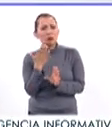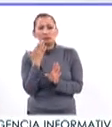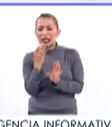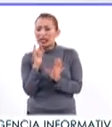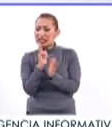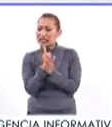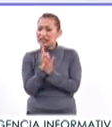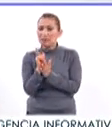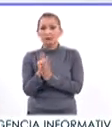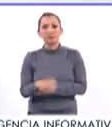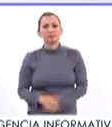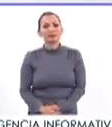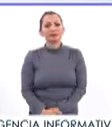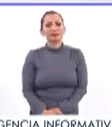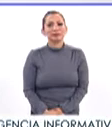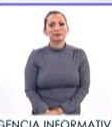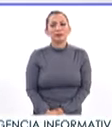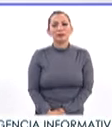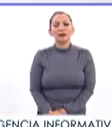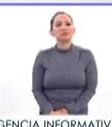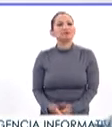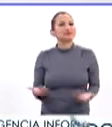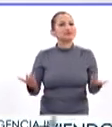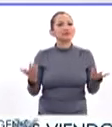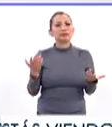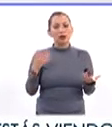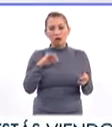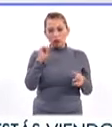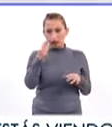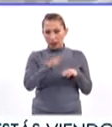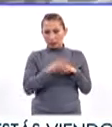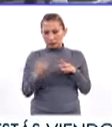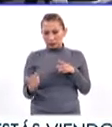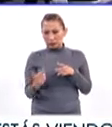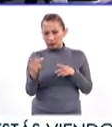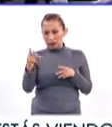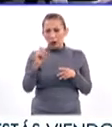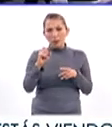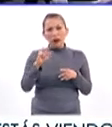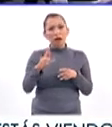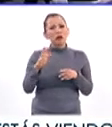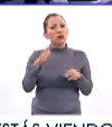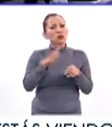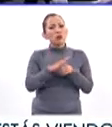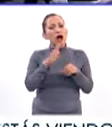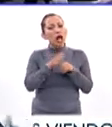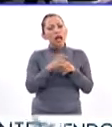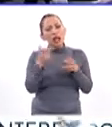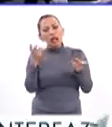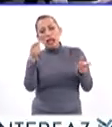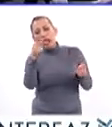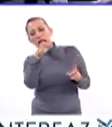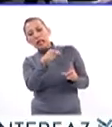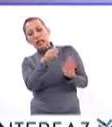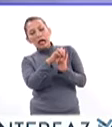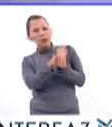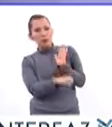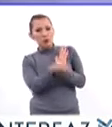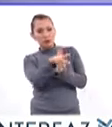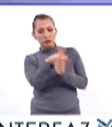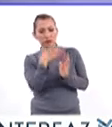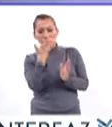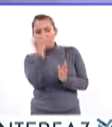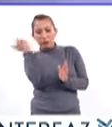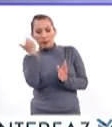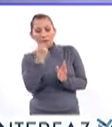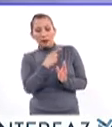inocuas posible. Claro. ¿Cuáles son, siguiendo un poco la pregunta de Omar, cuáles son esos casos que muchas veces no se sabe